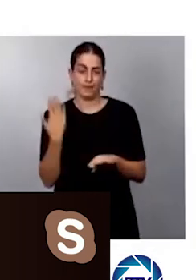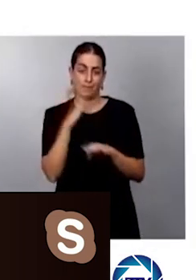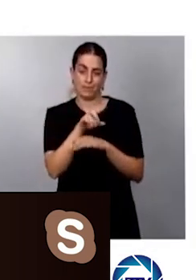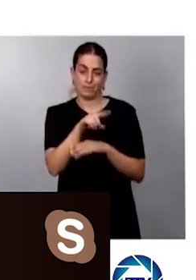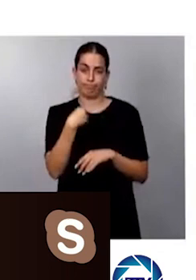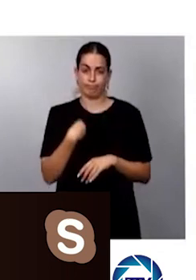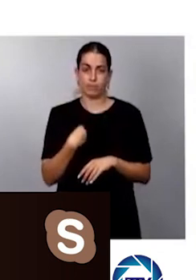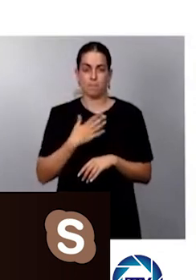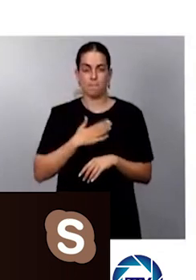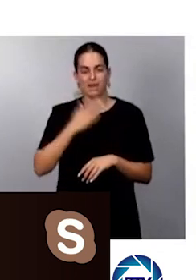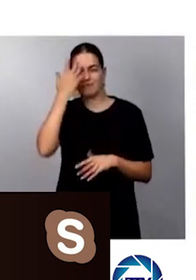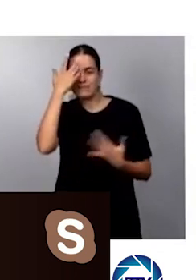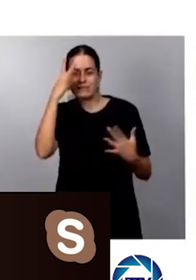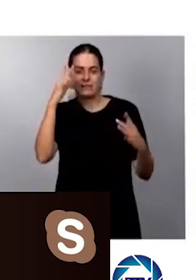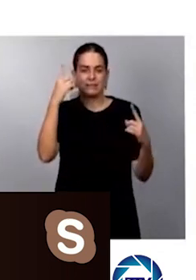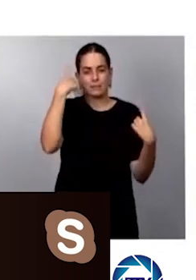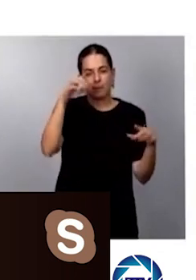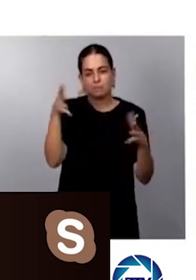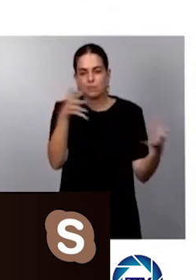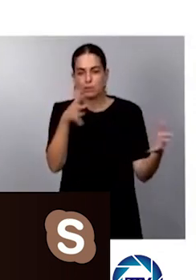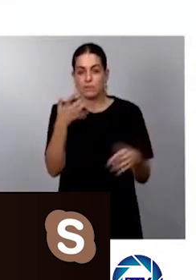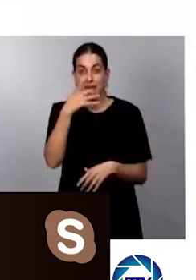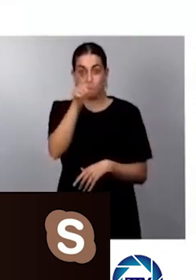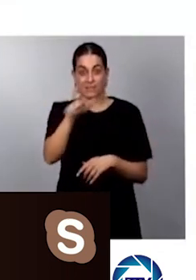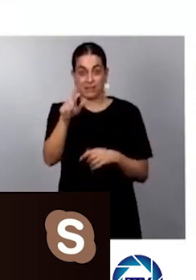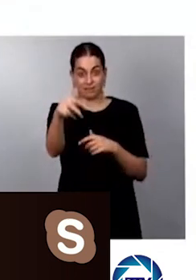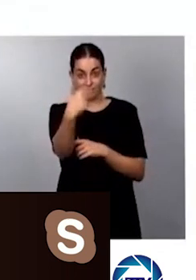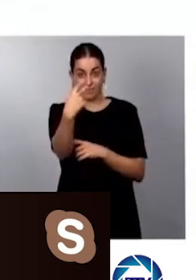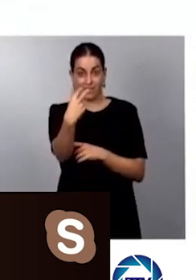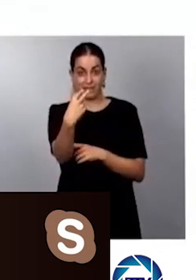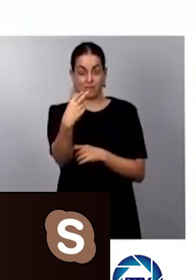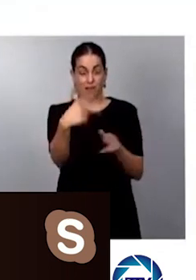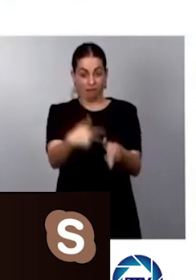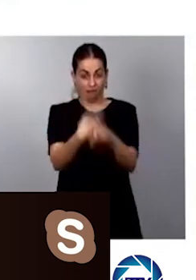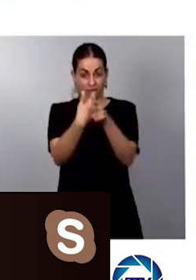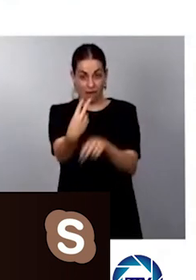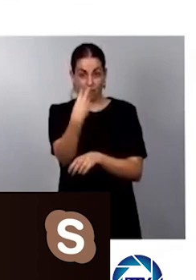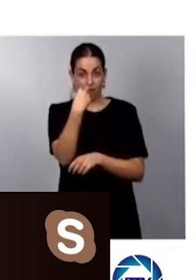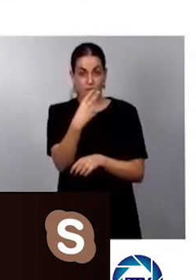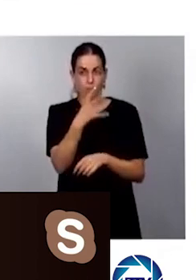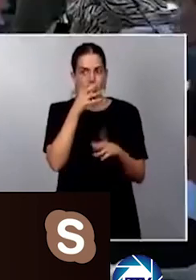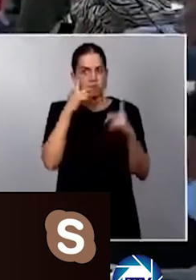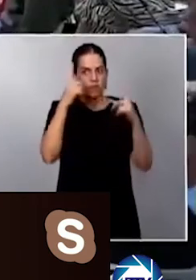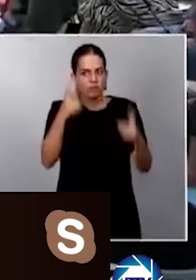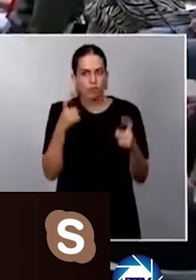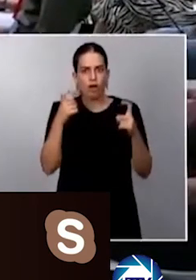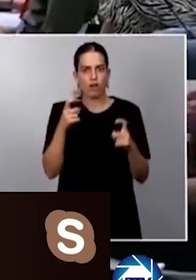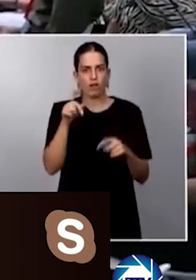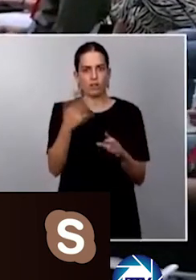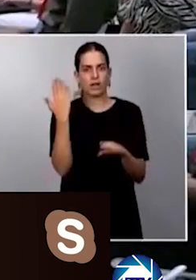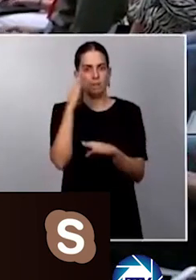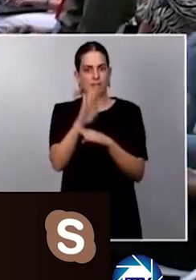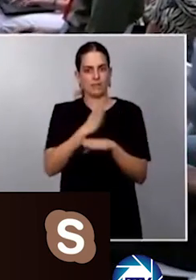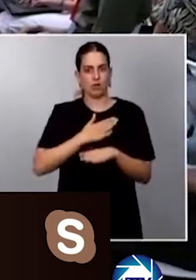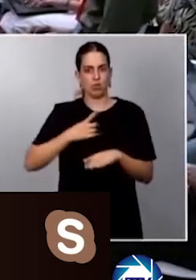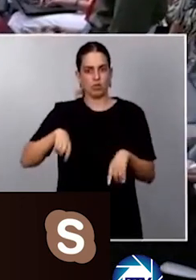en marcha en realidad es buscar culpables a lo que a lo que ellos han provocado los culpables por supuesto serán y por supuesto ya es un